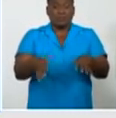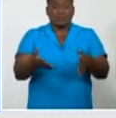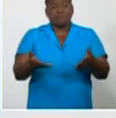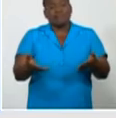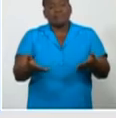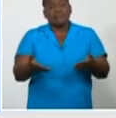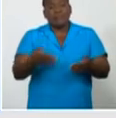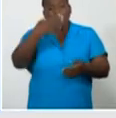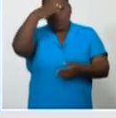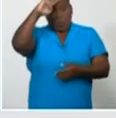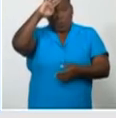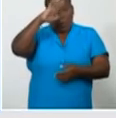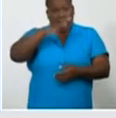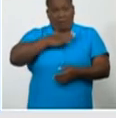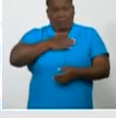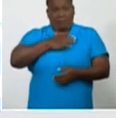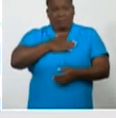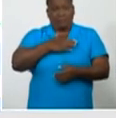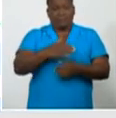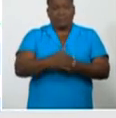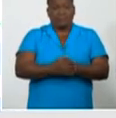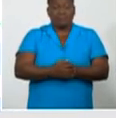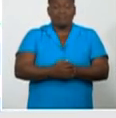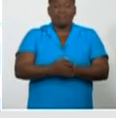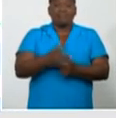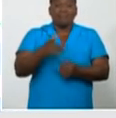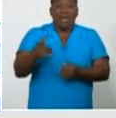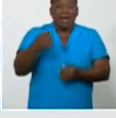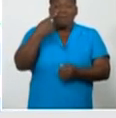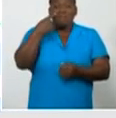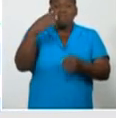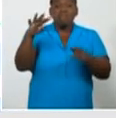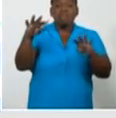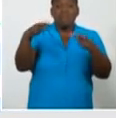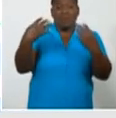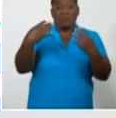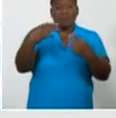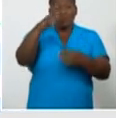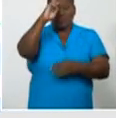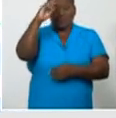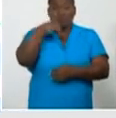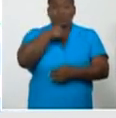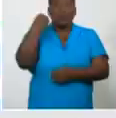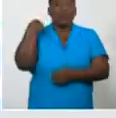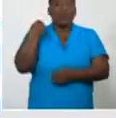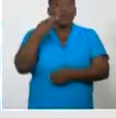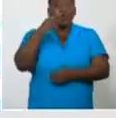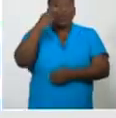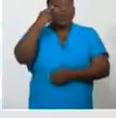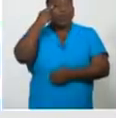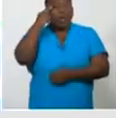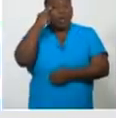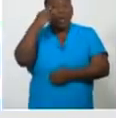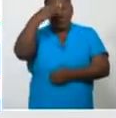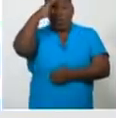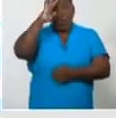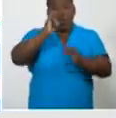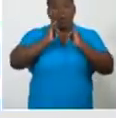Cuba. Bueno, ya escucharon al doctor Francisco Durán García, director nacional de epidemiología. Cuba reporta